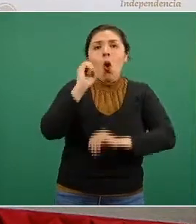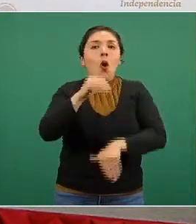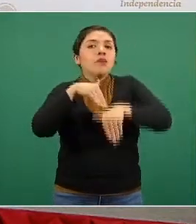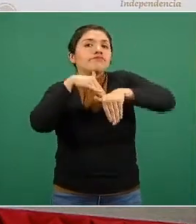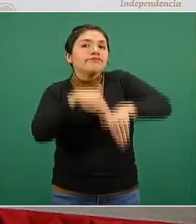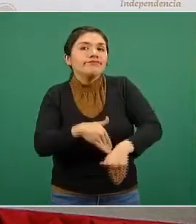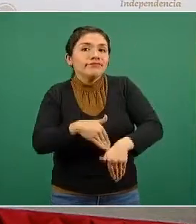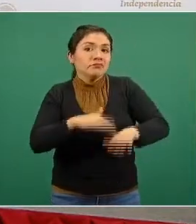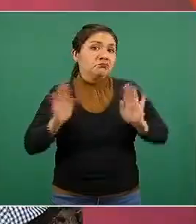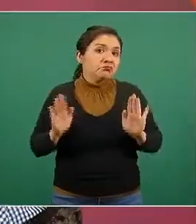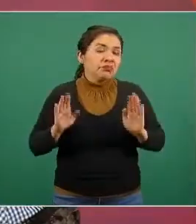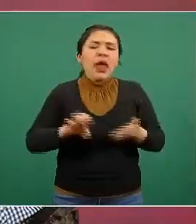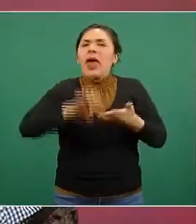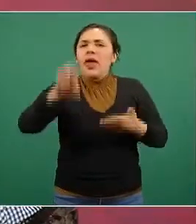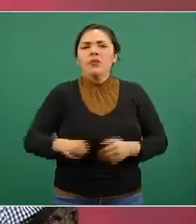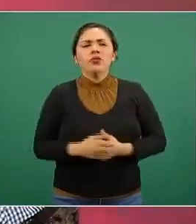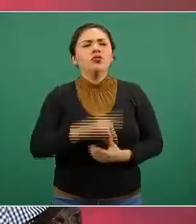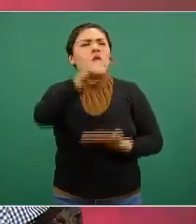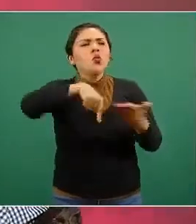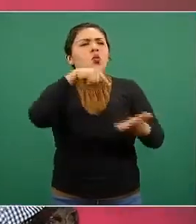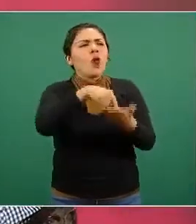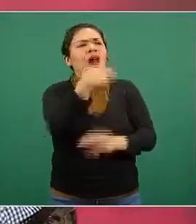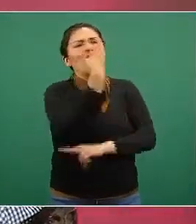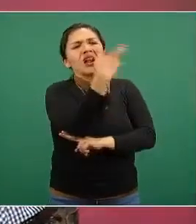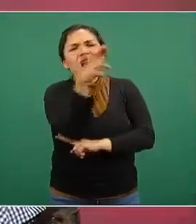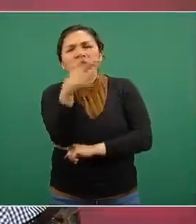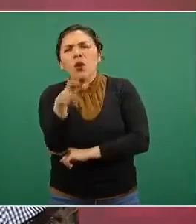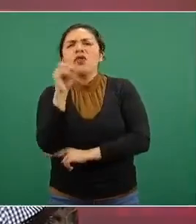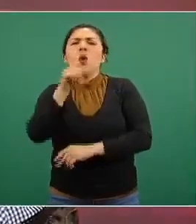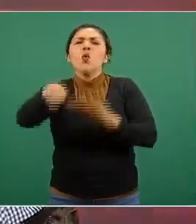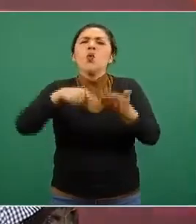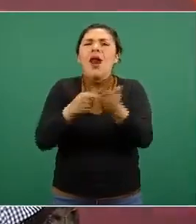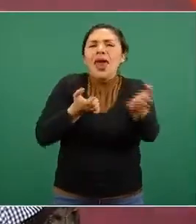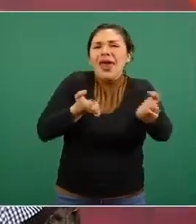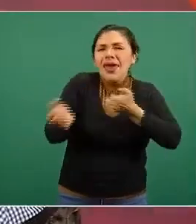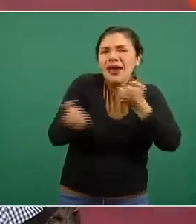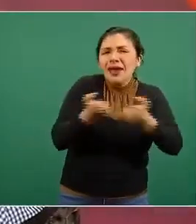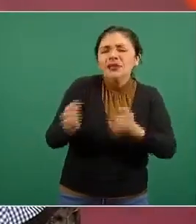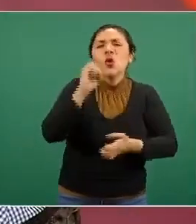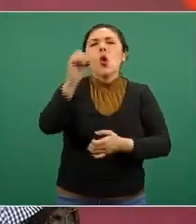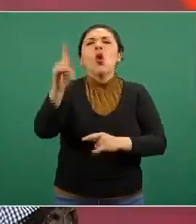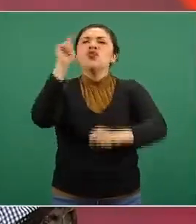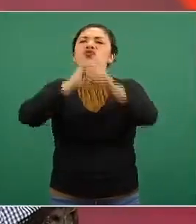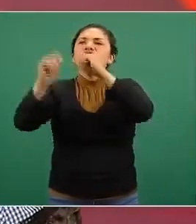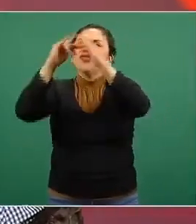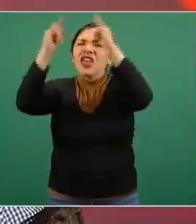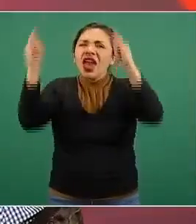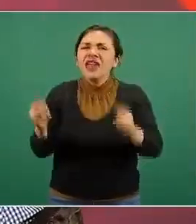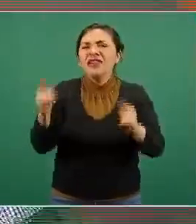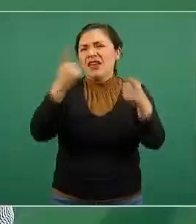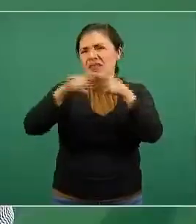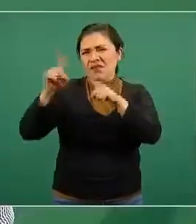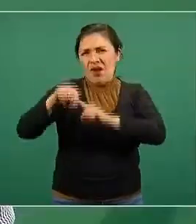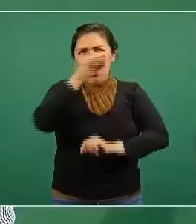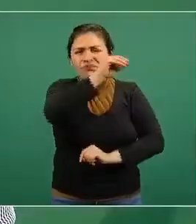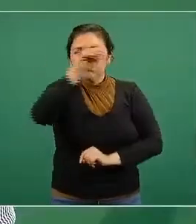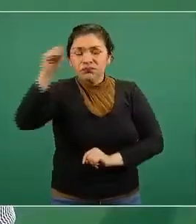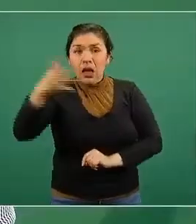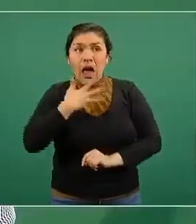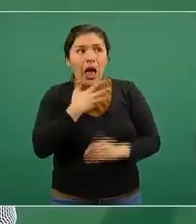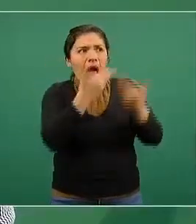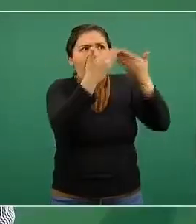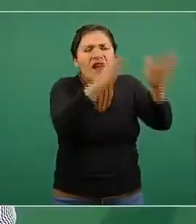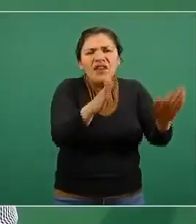un restaurante, un gimnasio, un área pública, un centro comercial esté o no